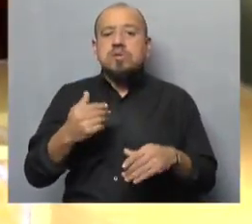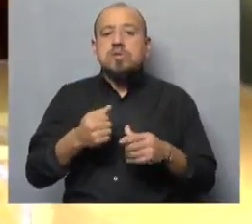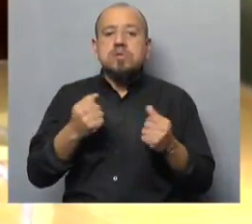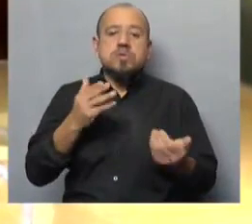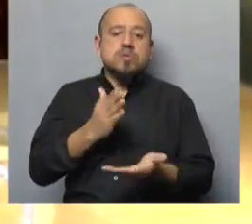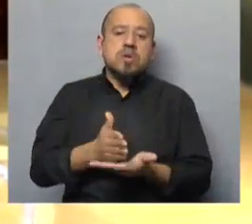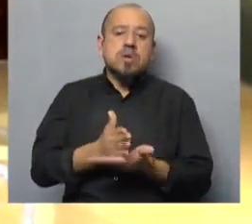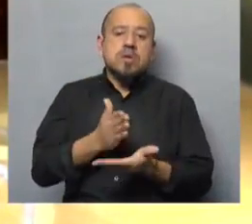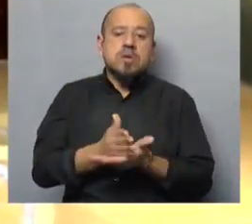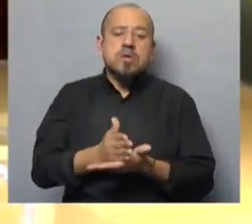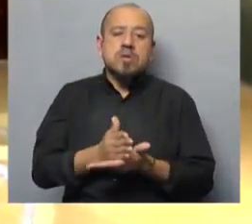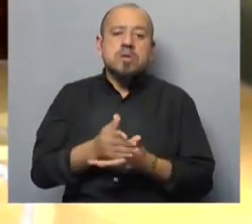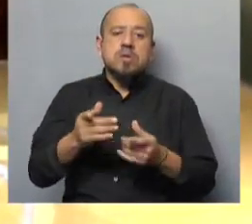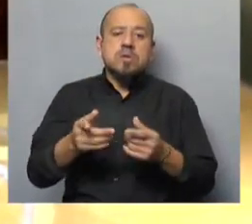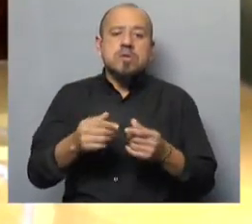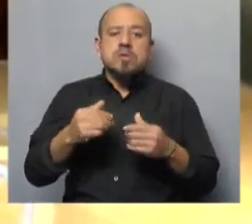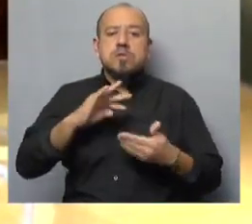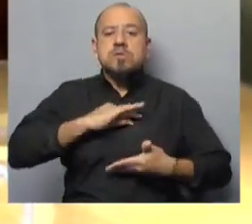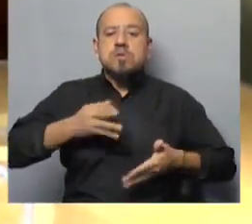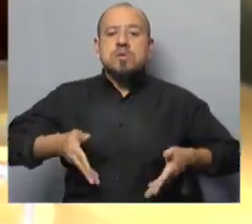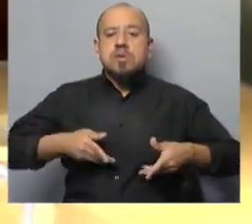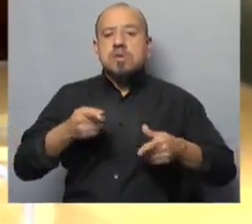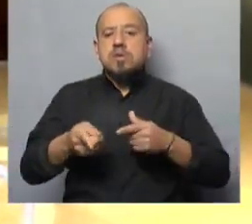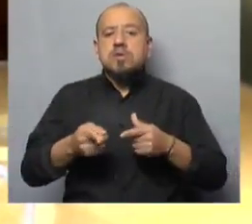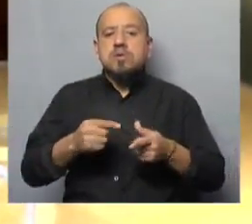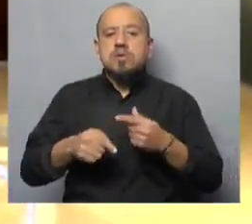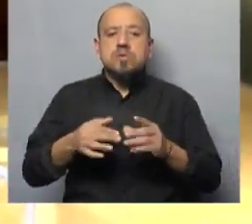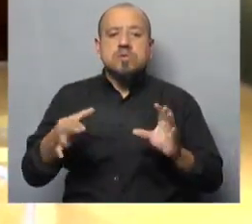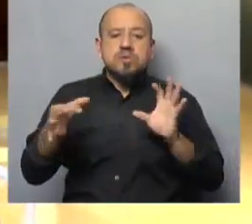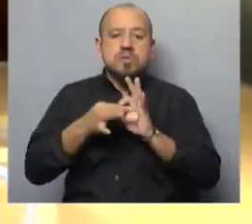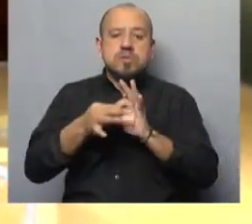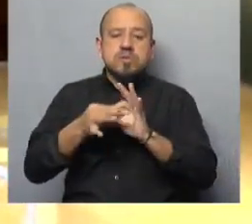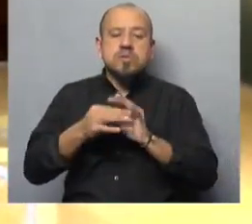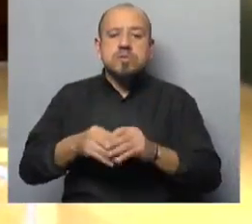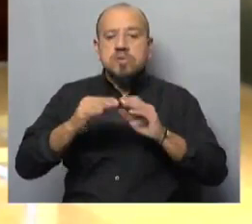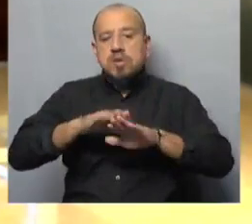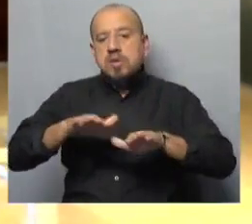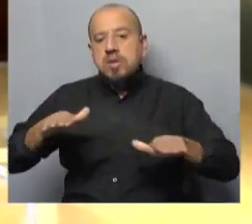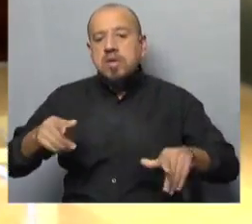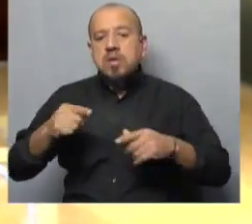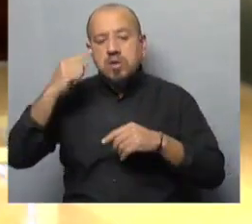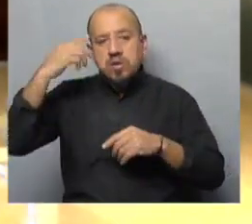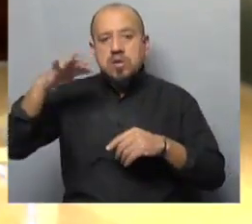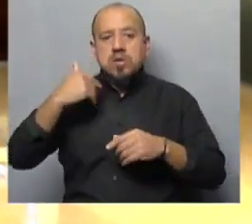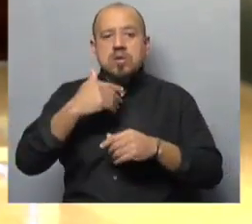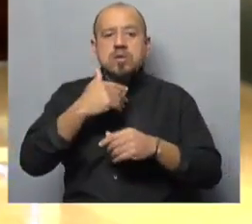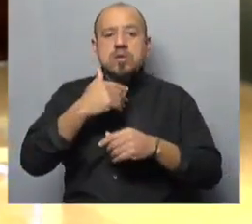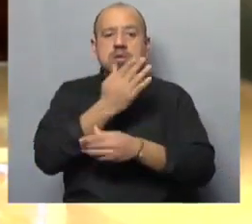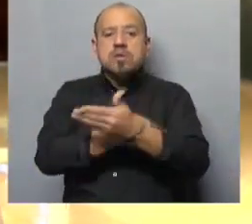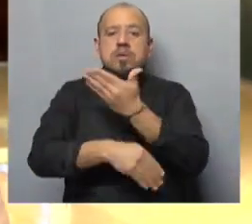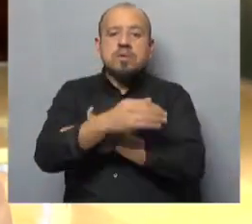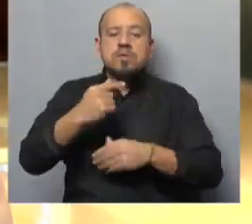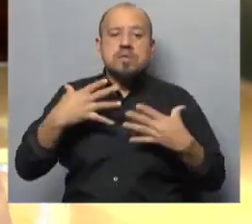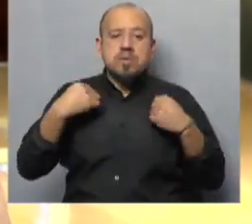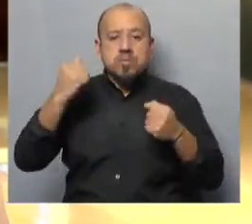derechos vinculados a género y generaciones vinculados a niñas niñas adolescentes a discapacidad a salud